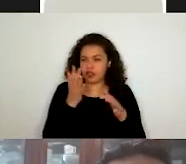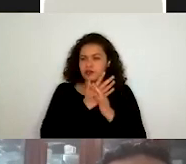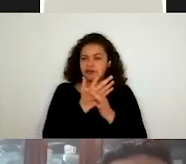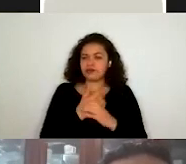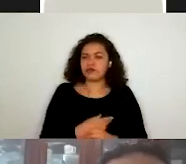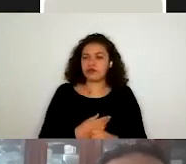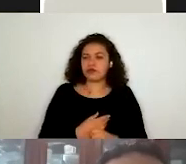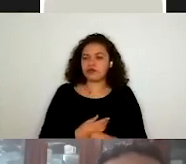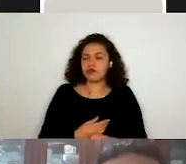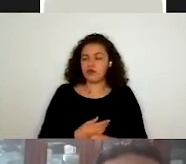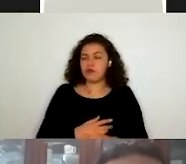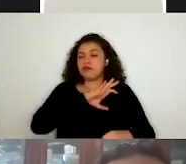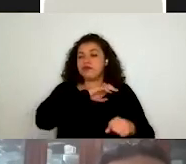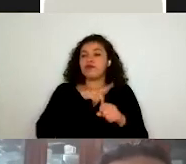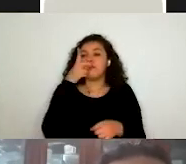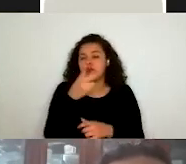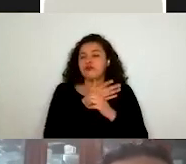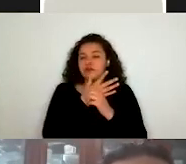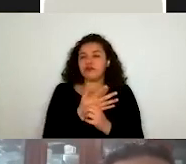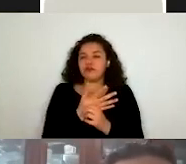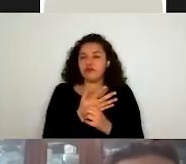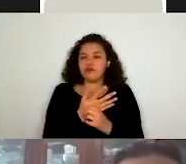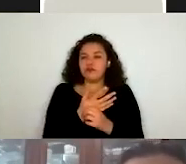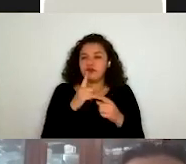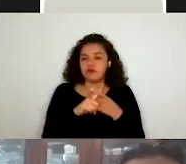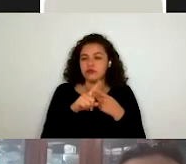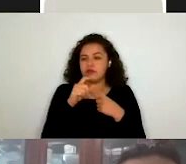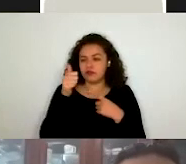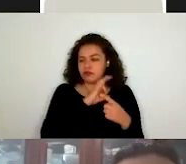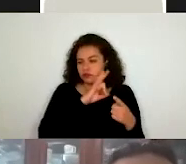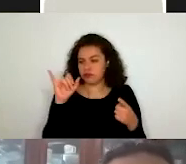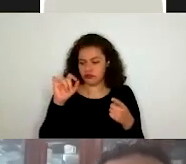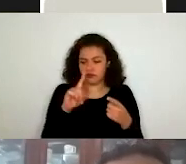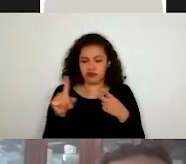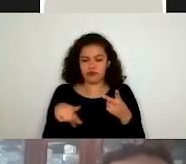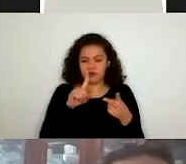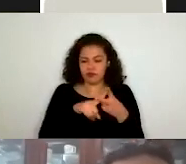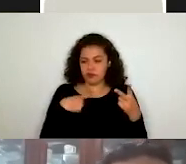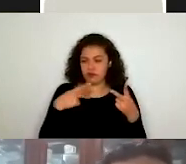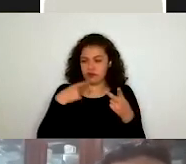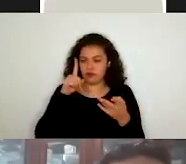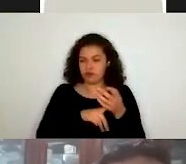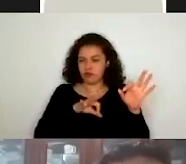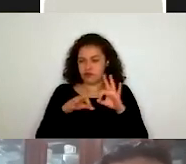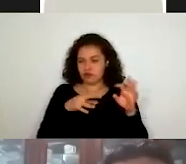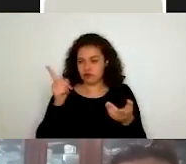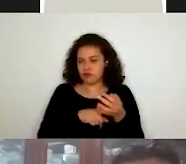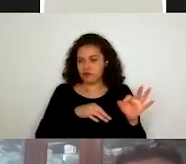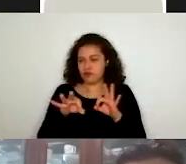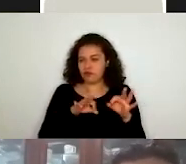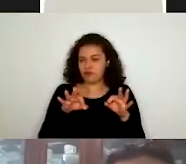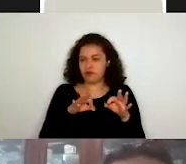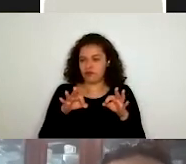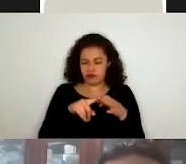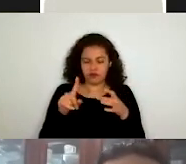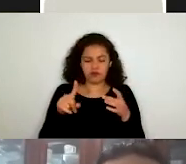Específicamente, ¿qué nos piden? A, aforo autorizado. B, el número de personas que laboran en el establecimiento. C, la